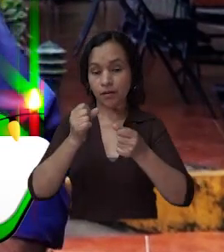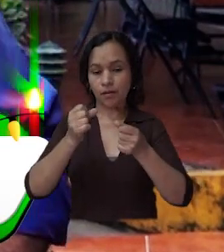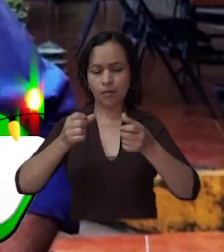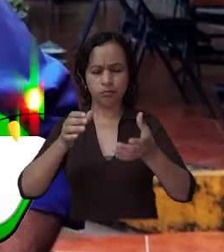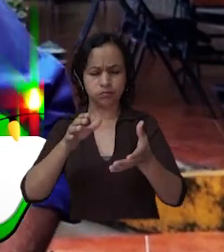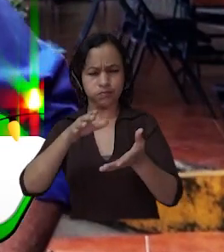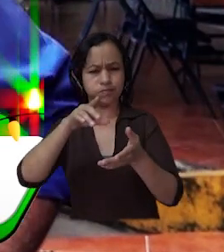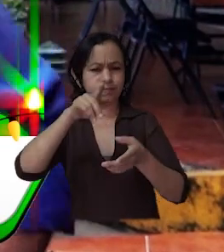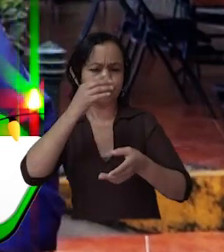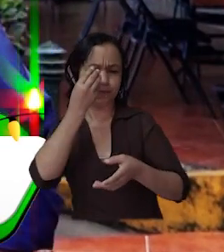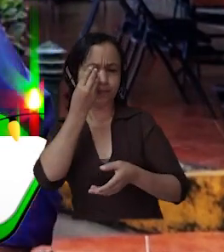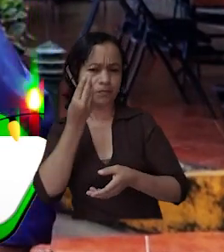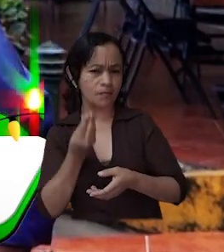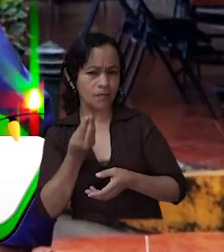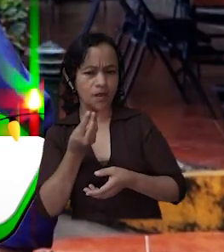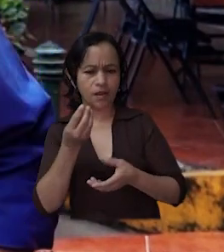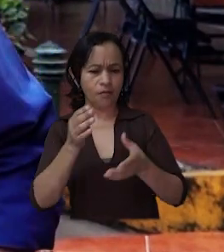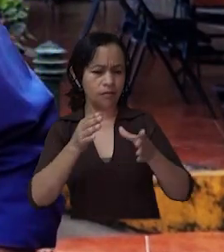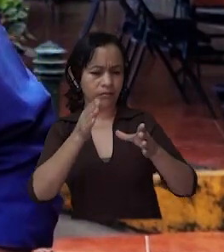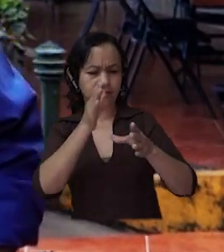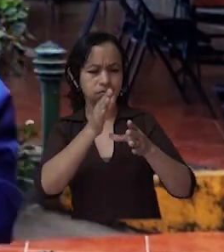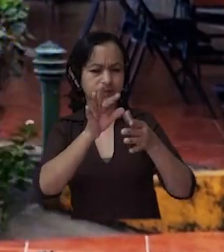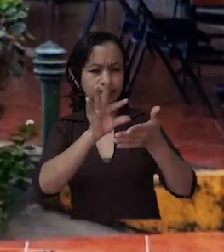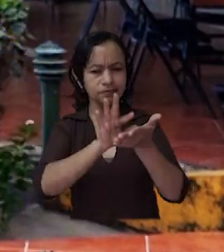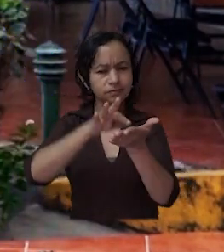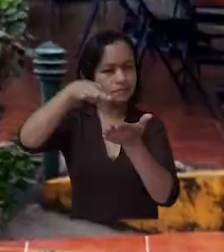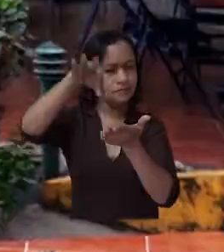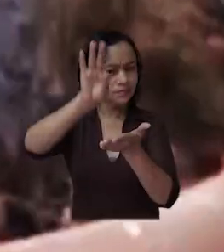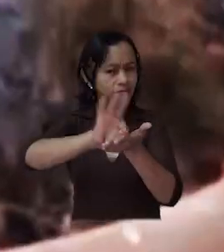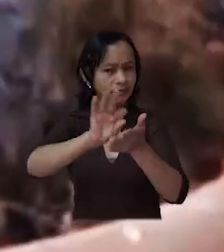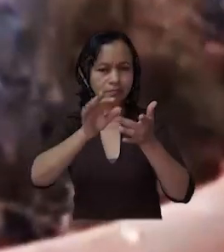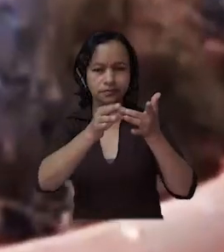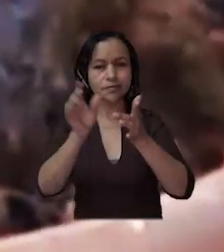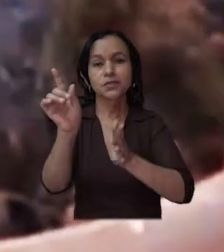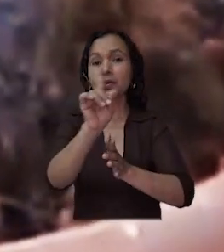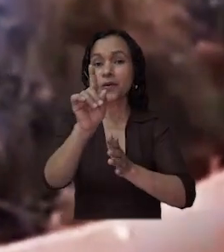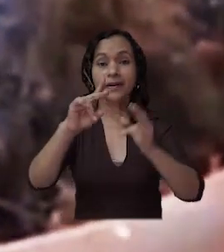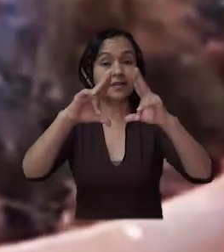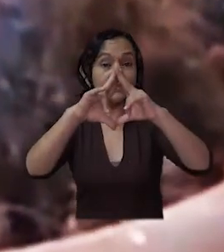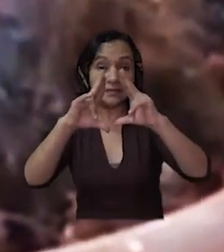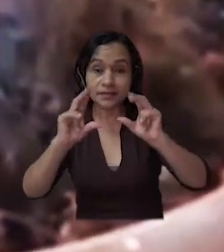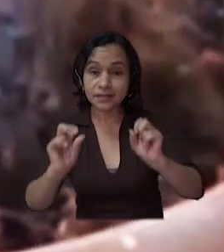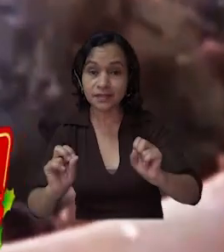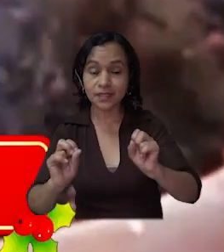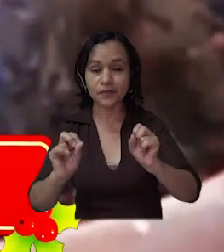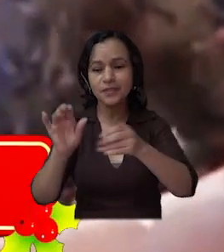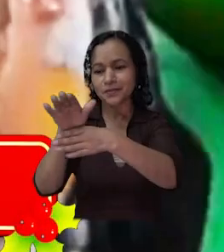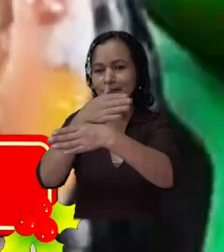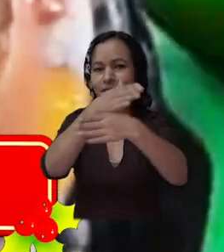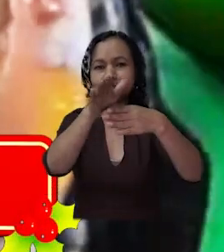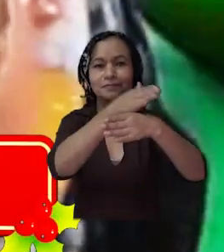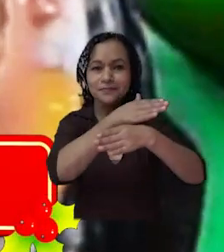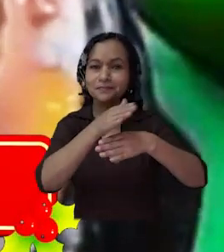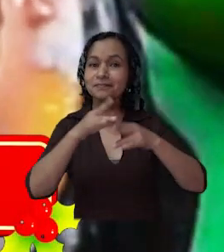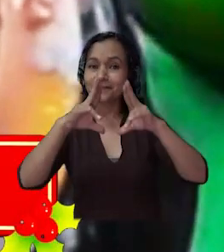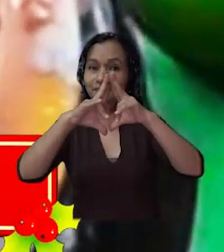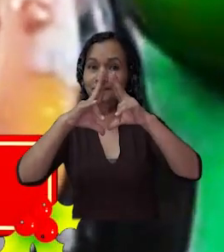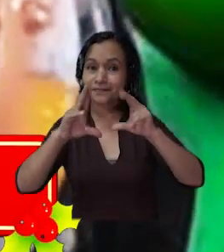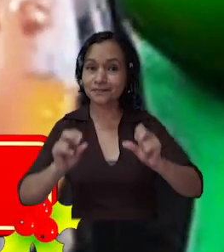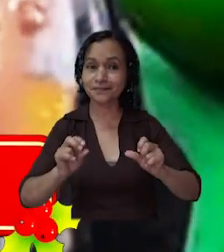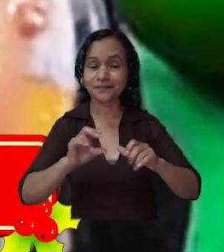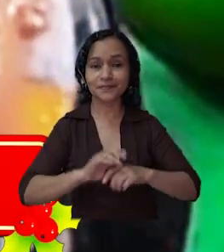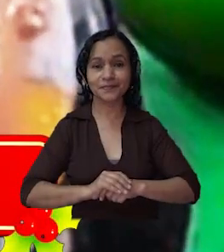ni tiene que hacer un jamón. En Nicaragua las comidas navideñas son bien variadas, ¿ves?